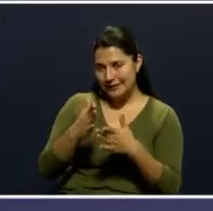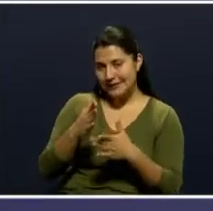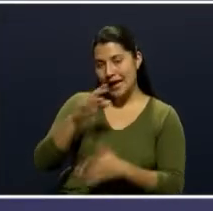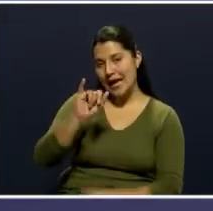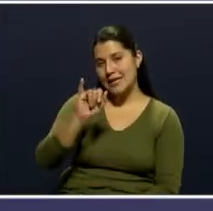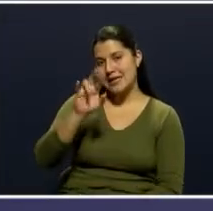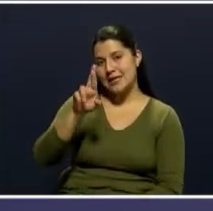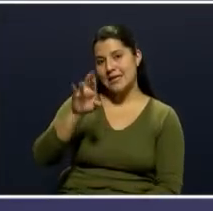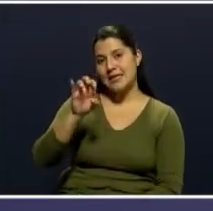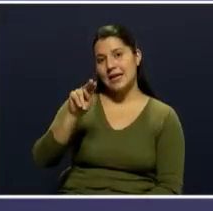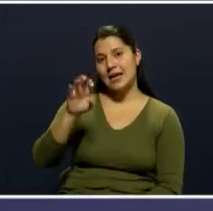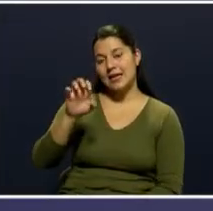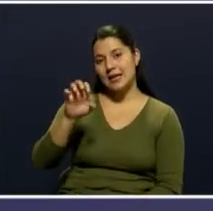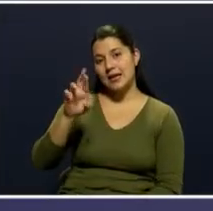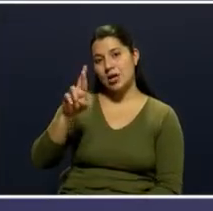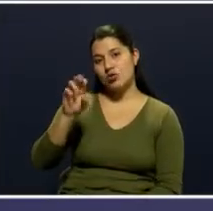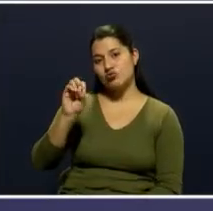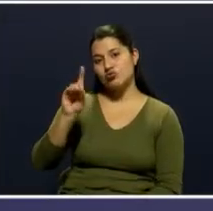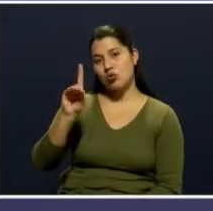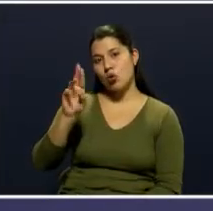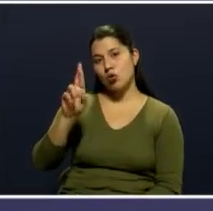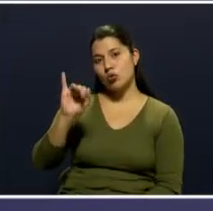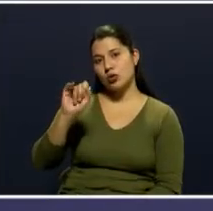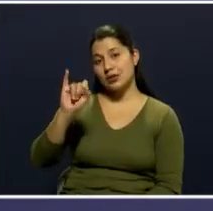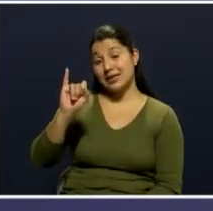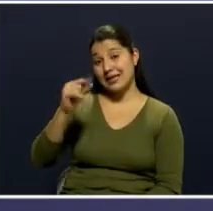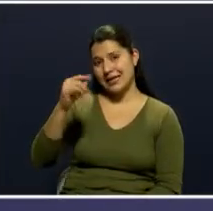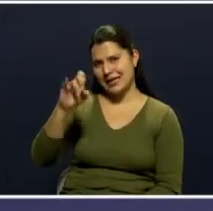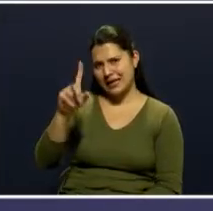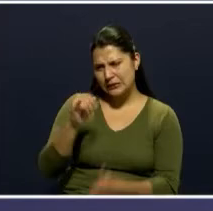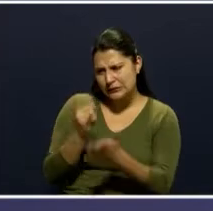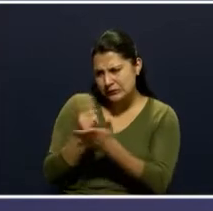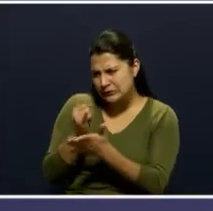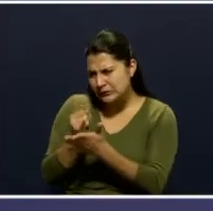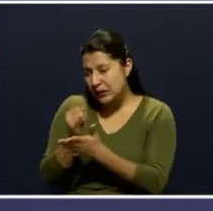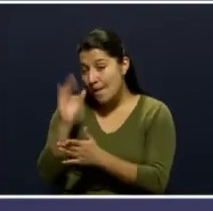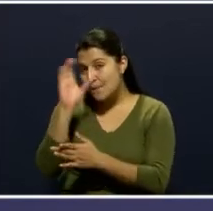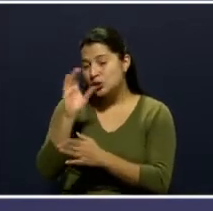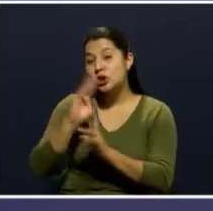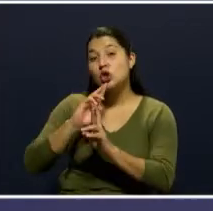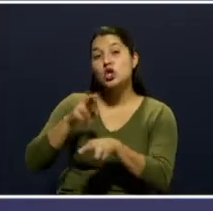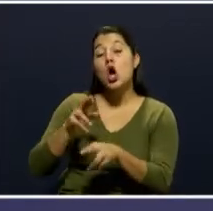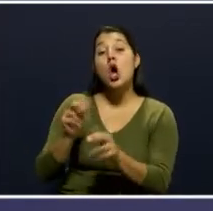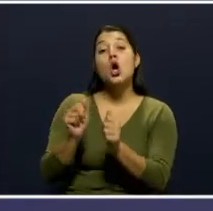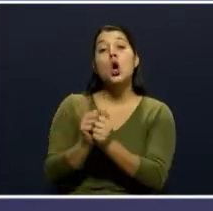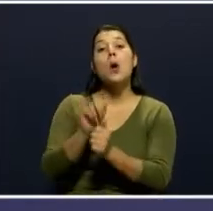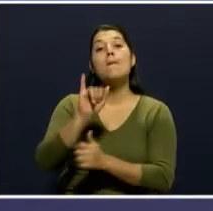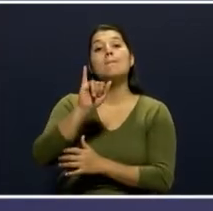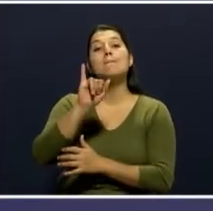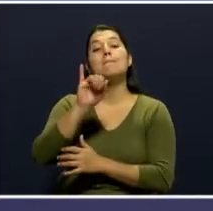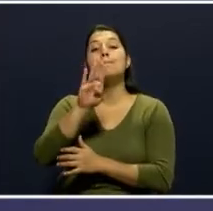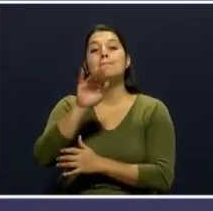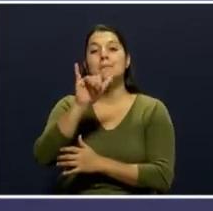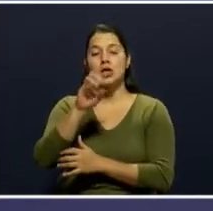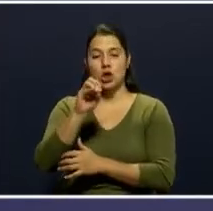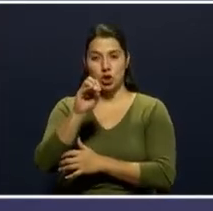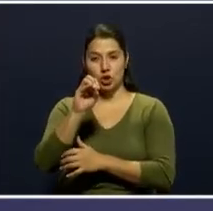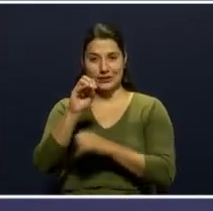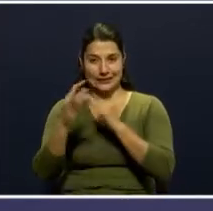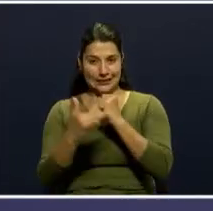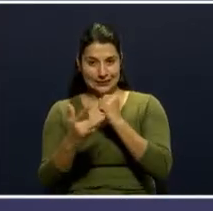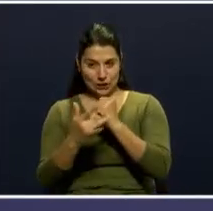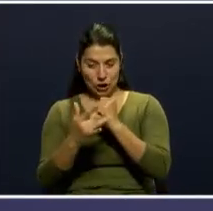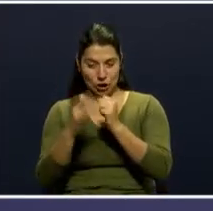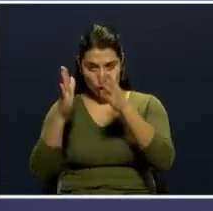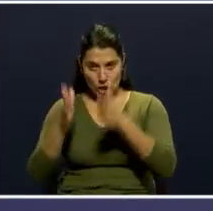Rodríguez, intentó responder con la ayuda del biotecnólogo y especialista en genética, Osvaldo Vega.